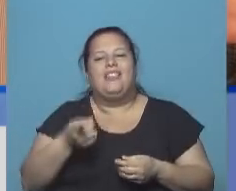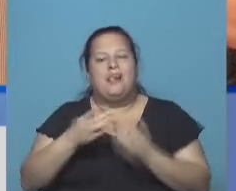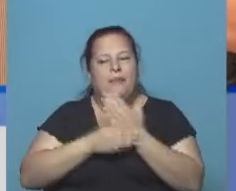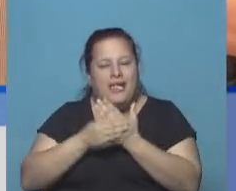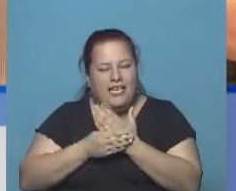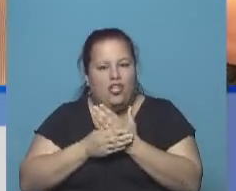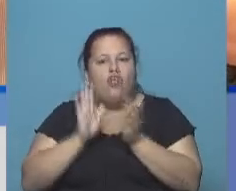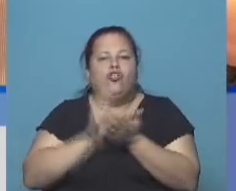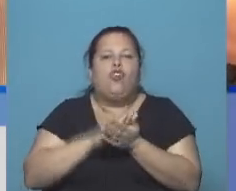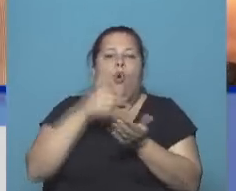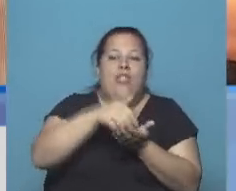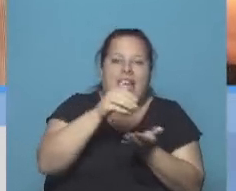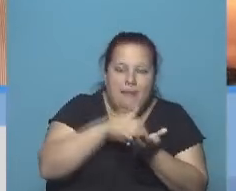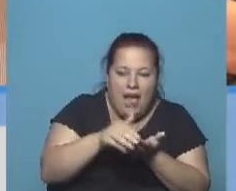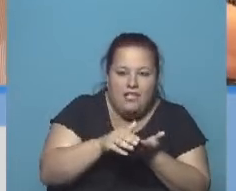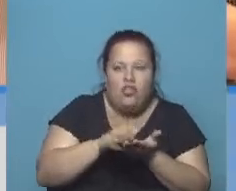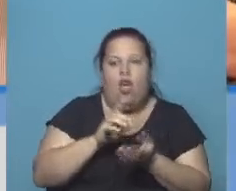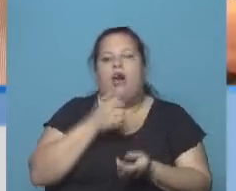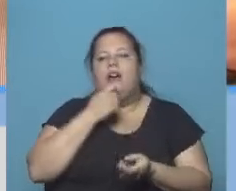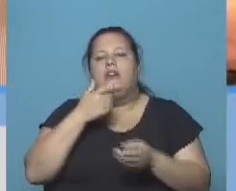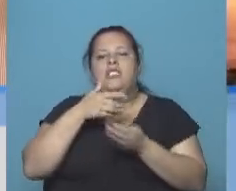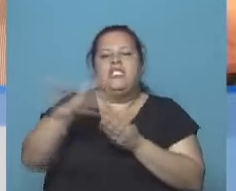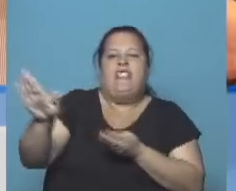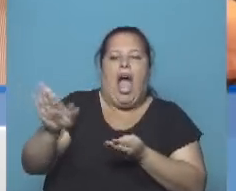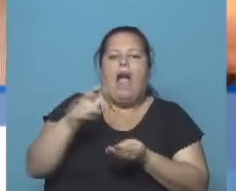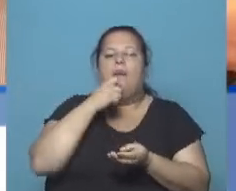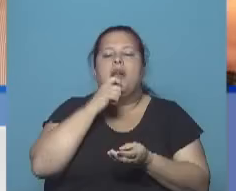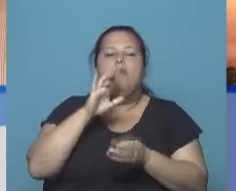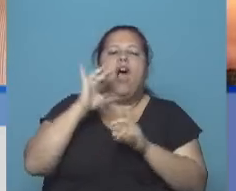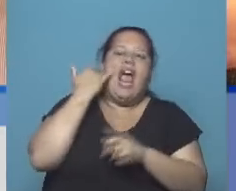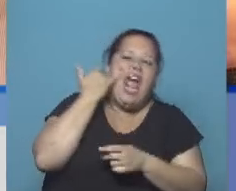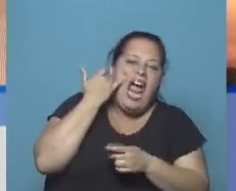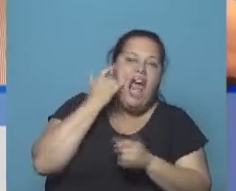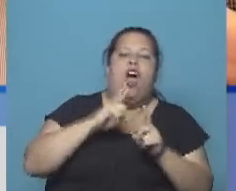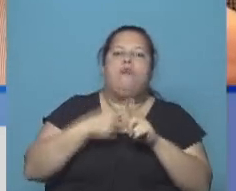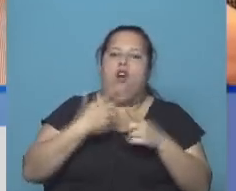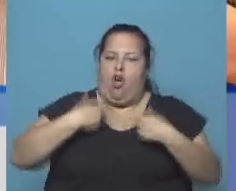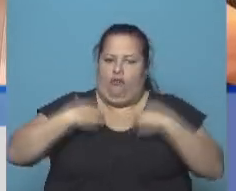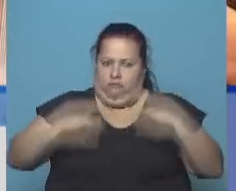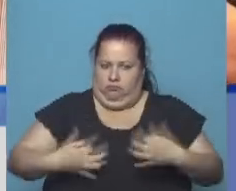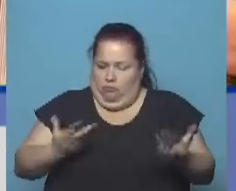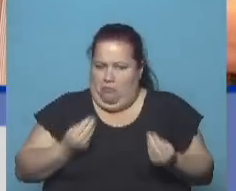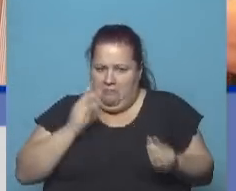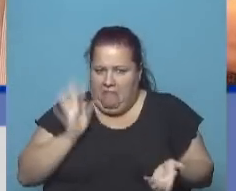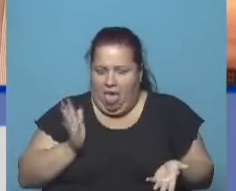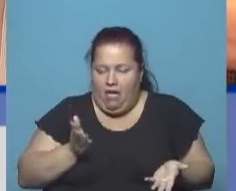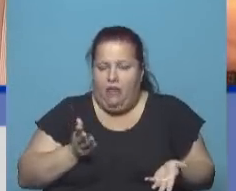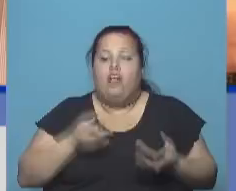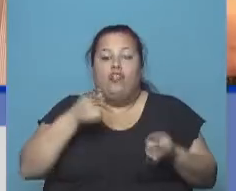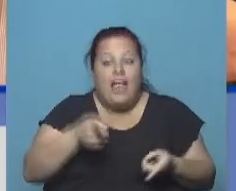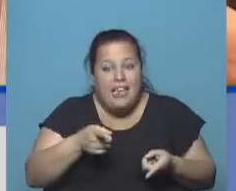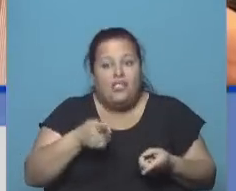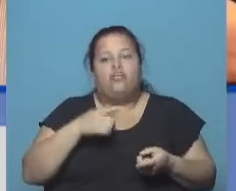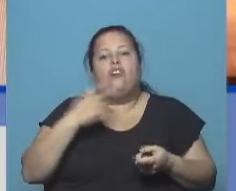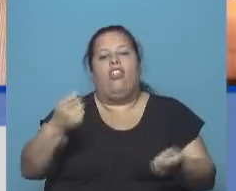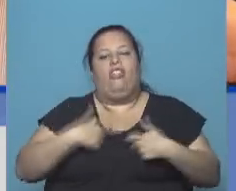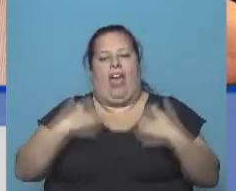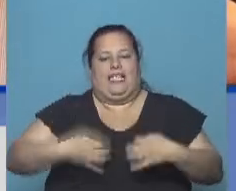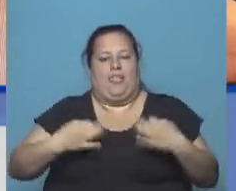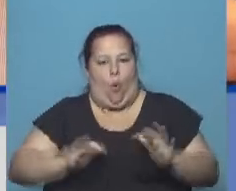Es cierto, y nosotros estamos trabajando desde ahora, mejor dicho, desde hace un tiempito atrás, pero vamos a pisar más el